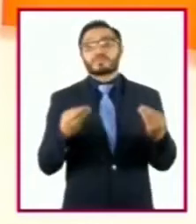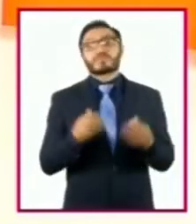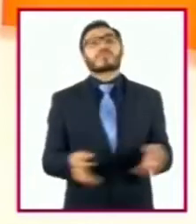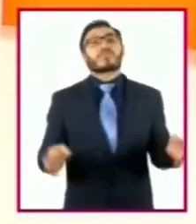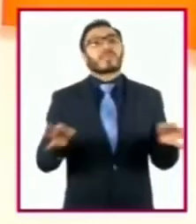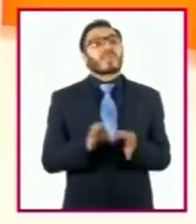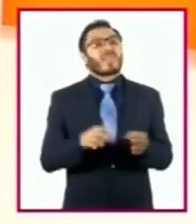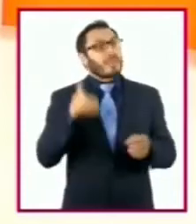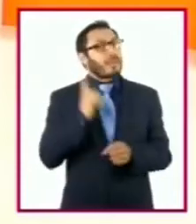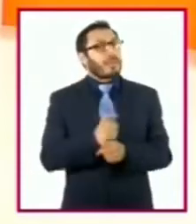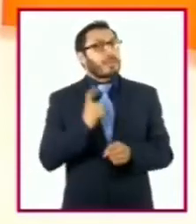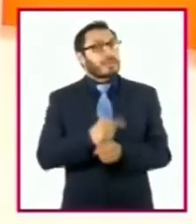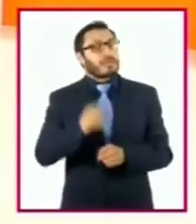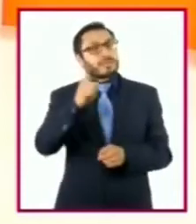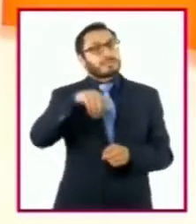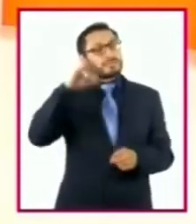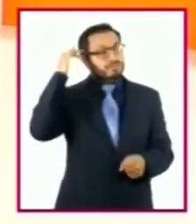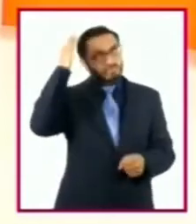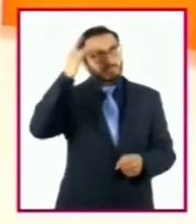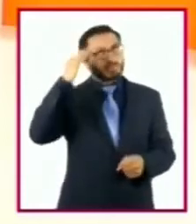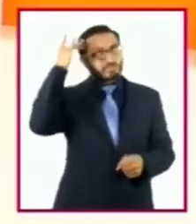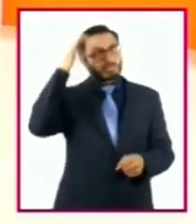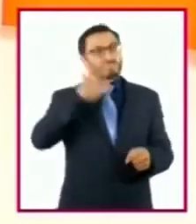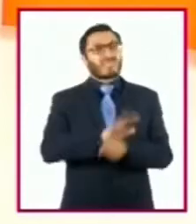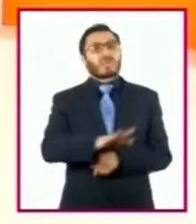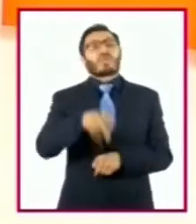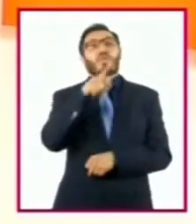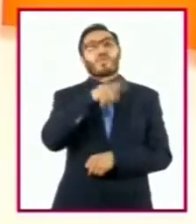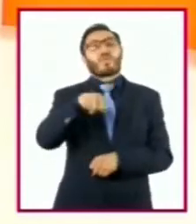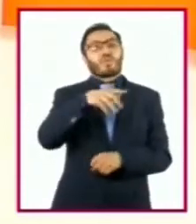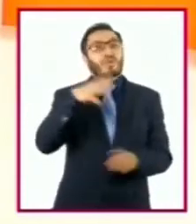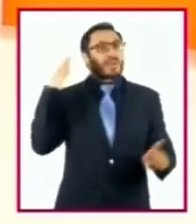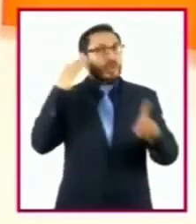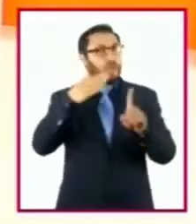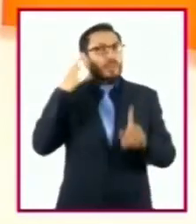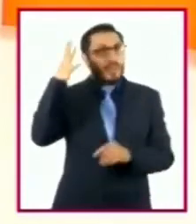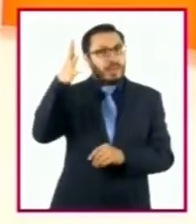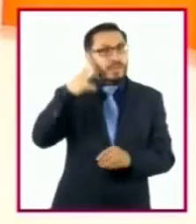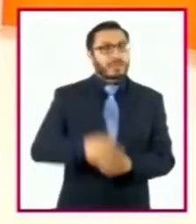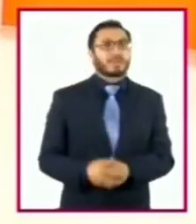como primer paso reflexionen sobre cuáles serán sus aspiraciones.